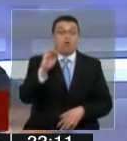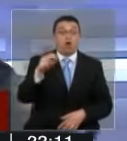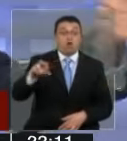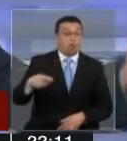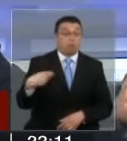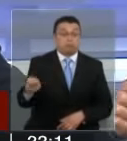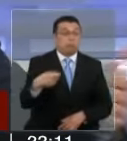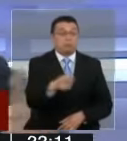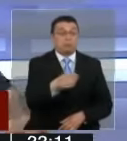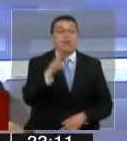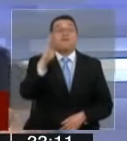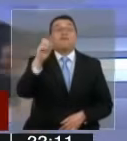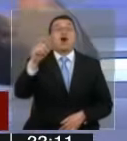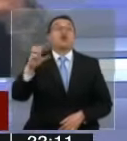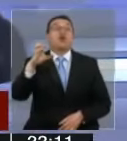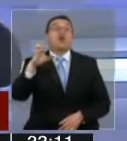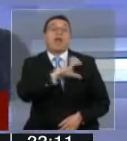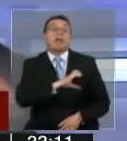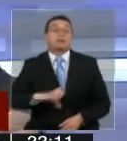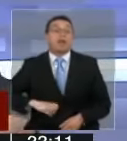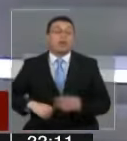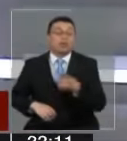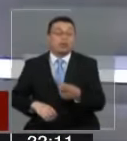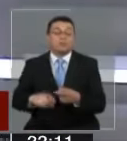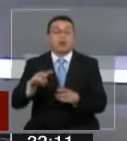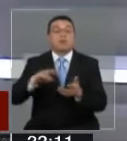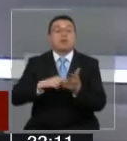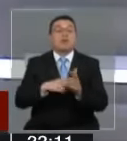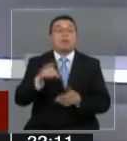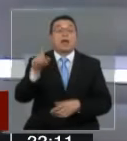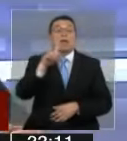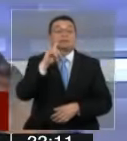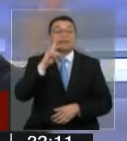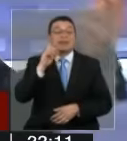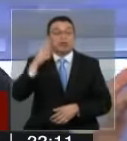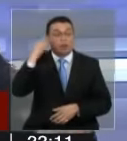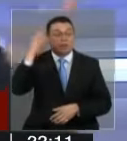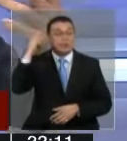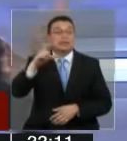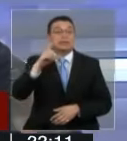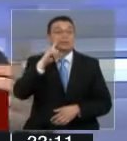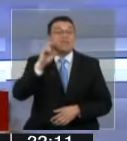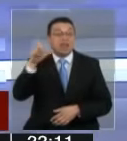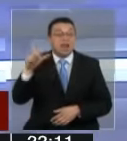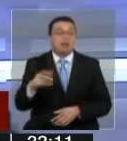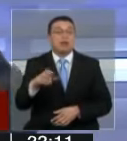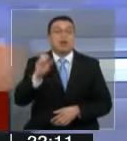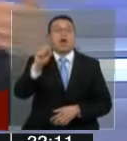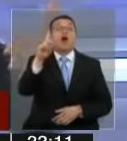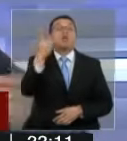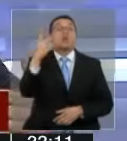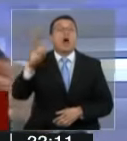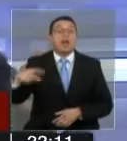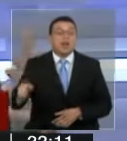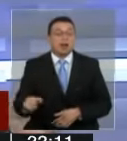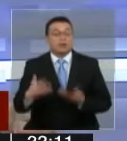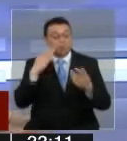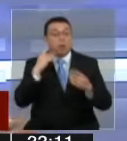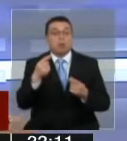conflicto. Banco, Estado y el problema de los sindicatos, recordemos lo que pasó con el registro civil, aduana, funcionarios de aeronáutica, o sea,